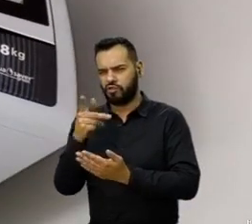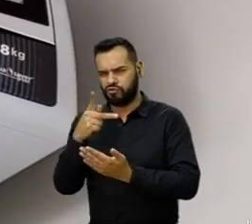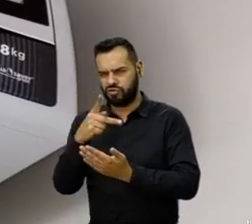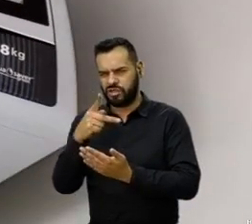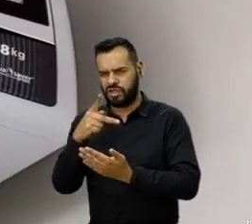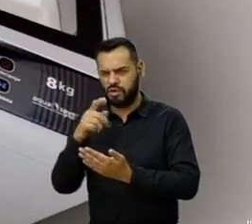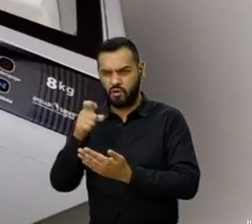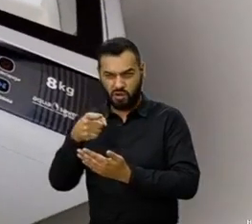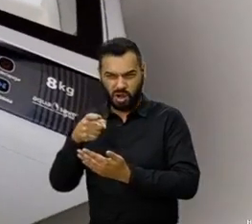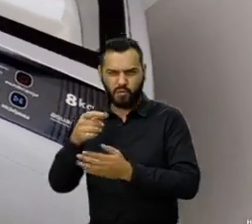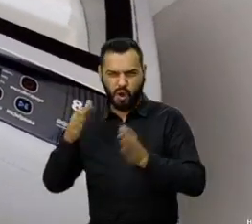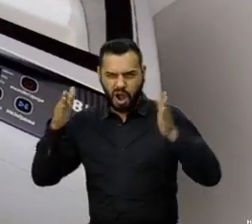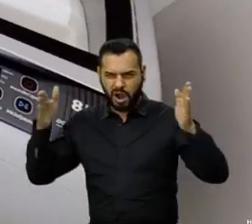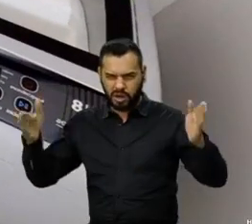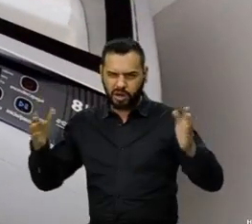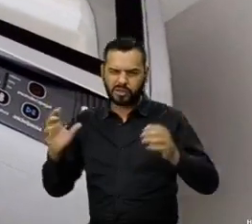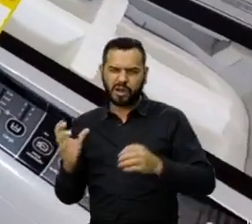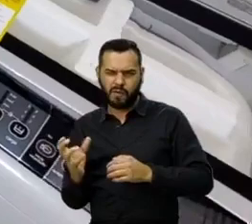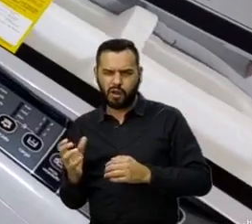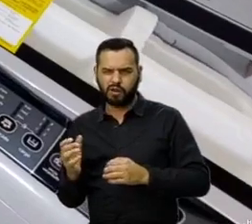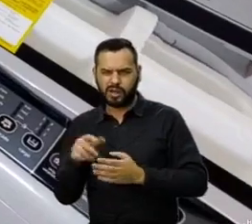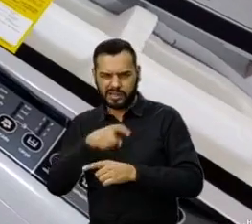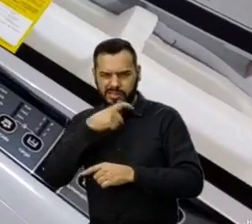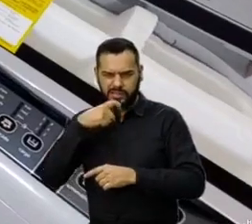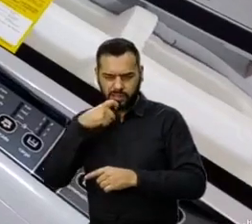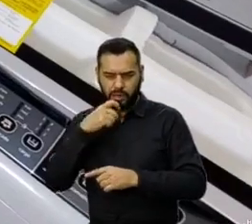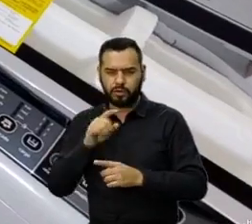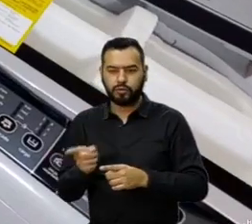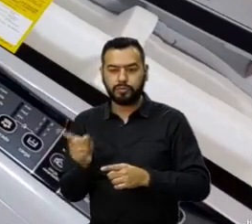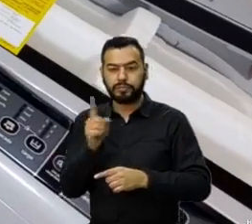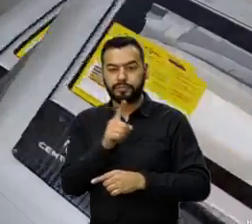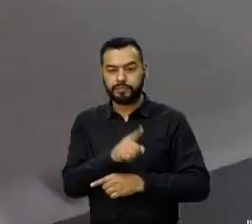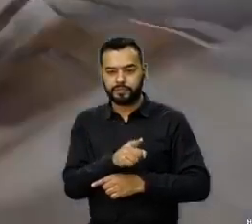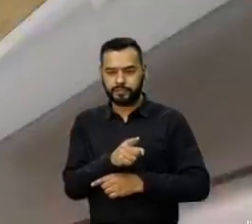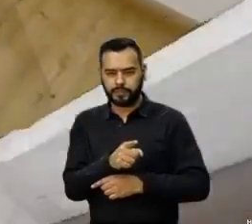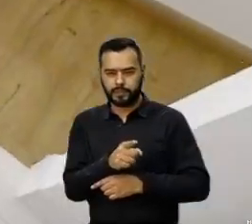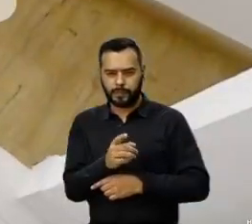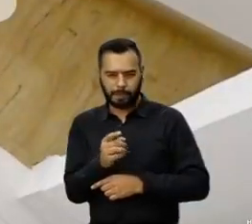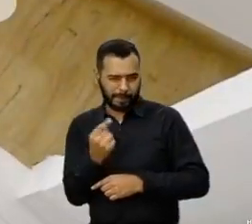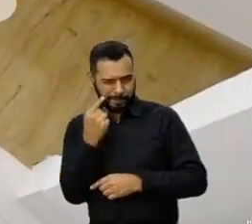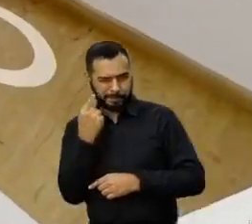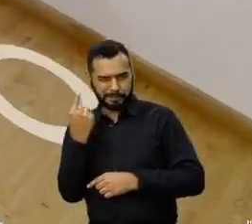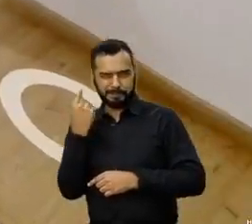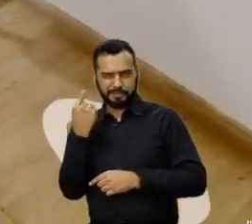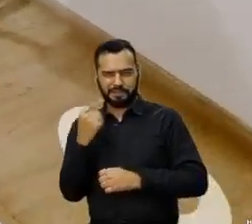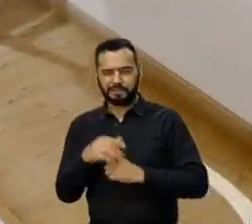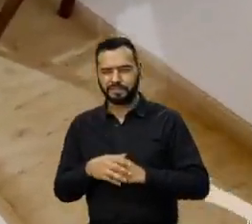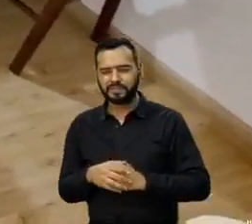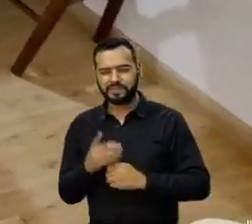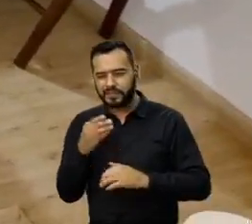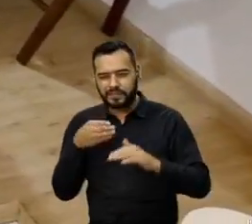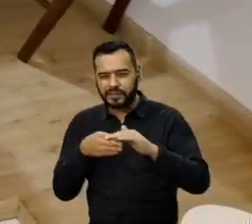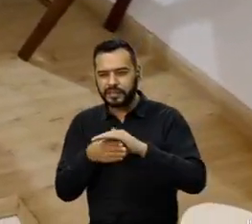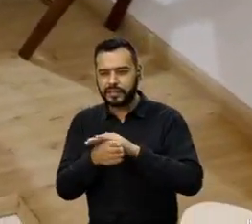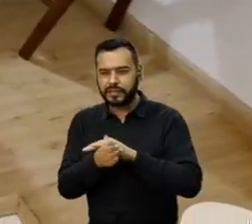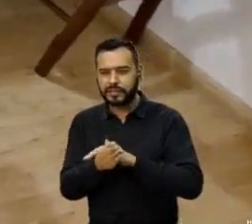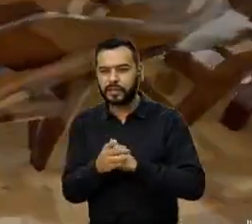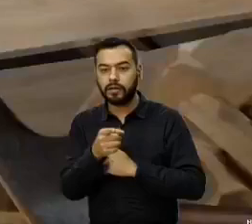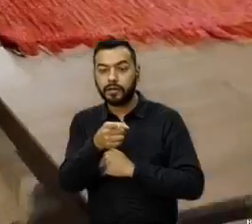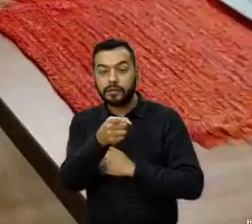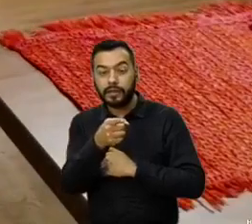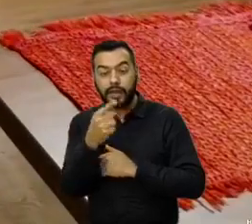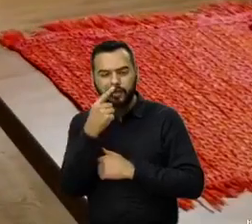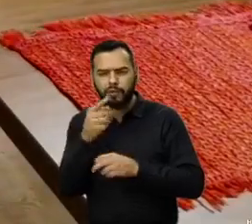más grandes que se manejan los lavadora secadora energía ahora vamos a ver a devolvernos un poquito para ingresar al disponible